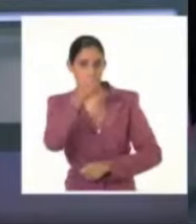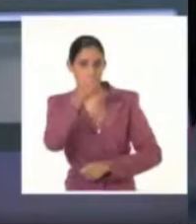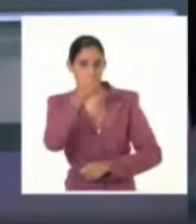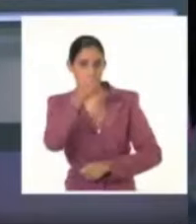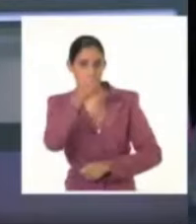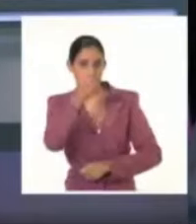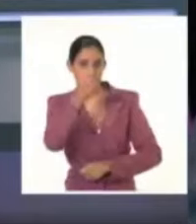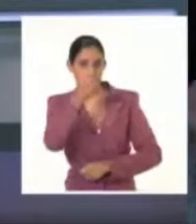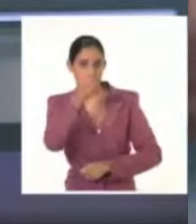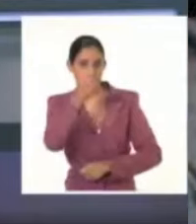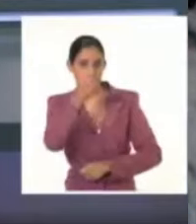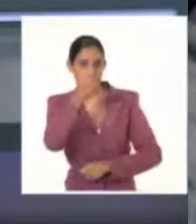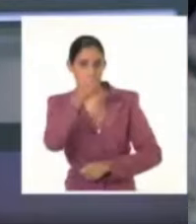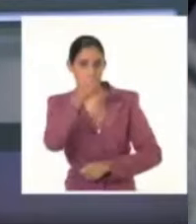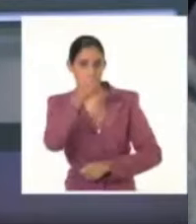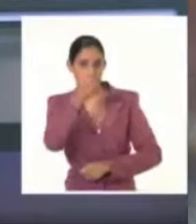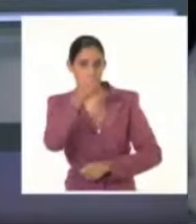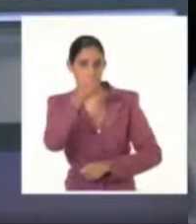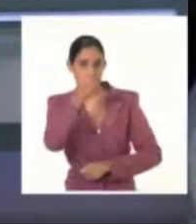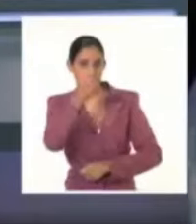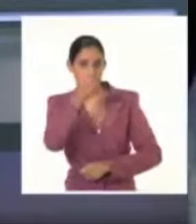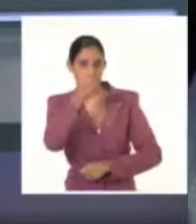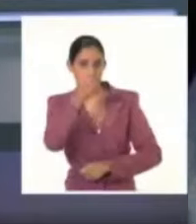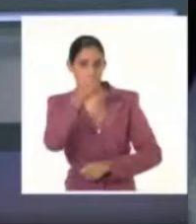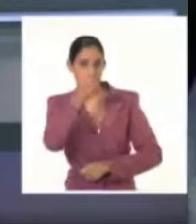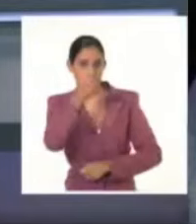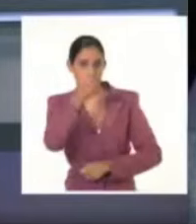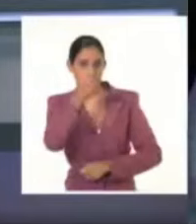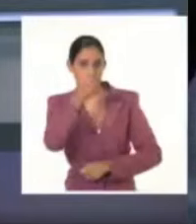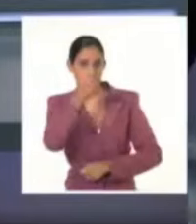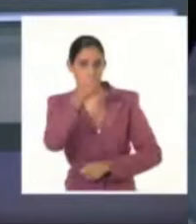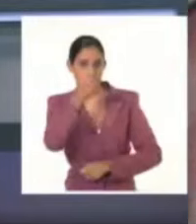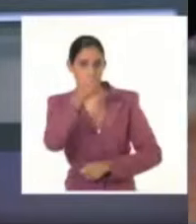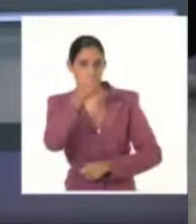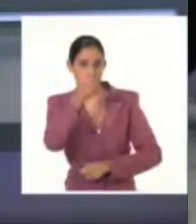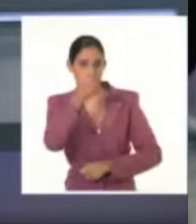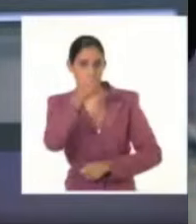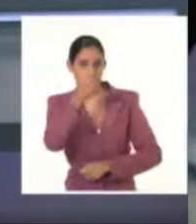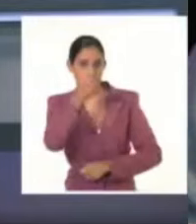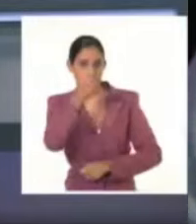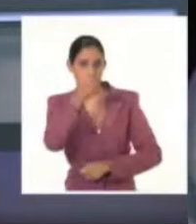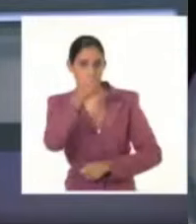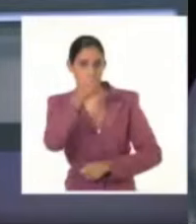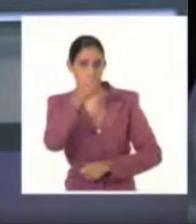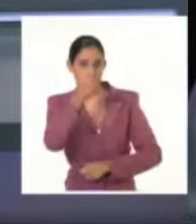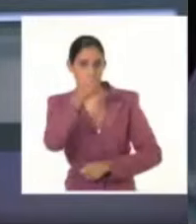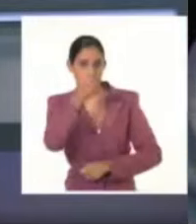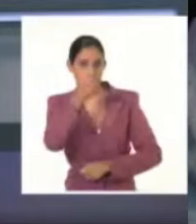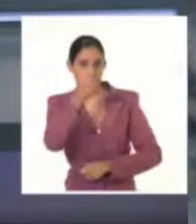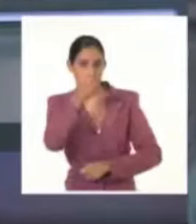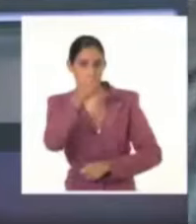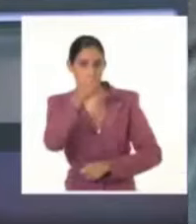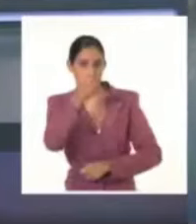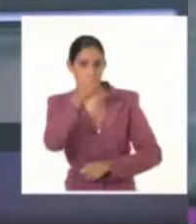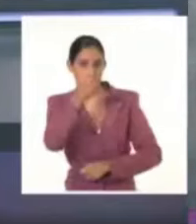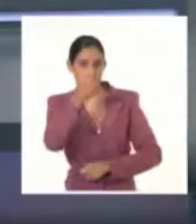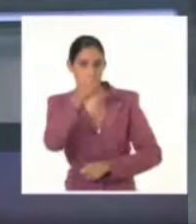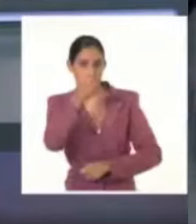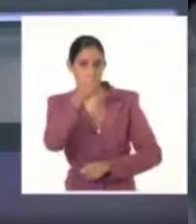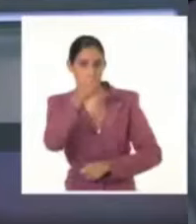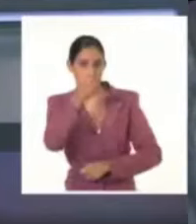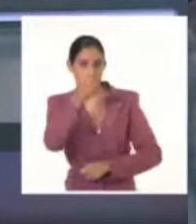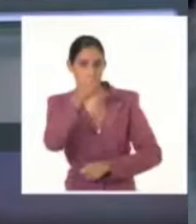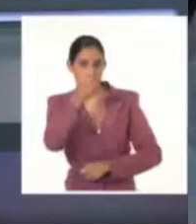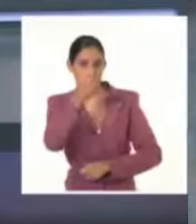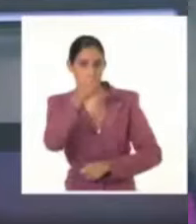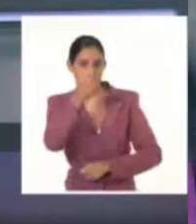fueran a lugares importantes, por ejemplo, donde deberían estar ahora es ahí en Guantánamo, ahí mira, al pie del cañón, mira, de una punta a otra de